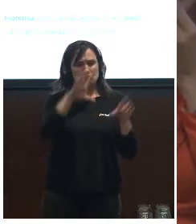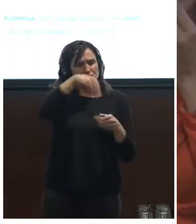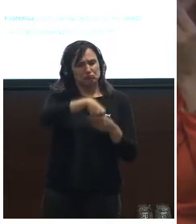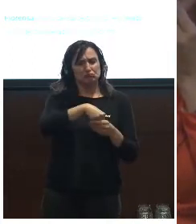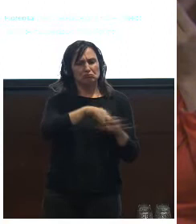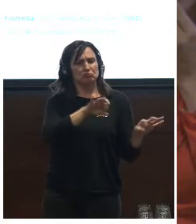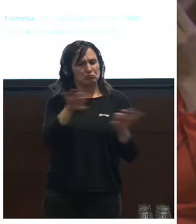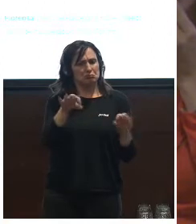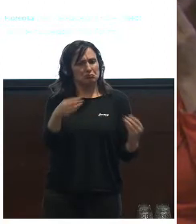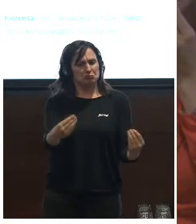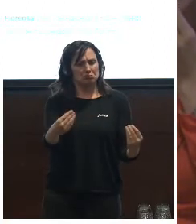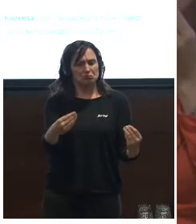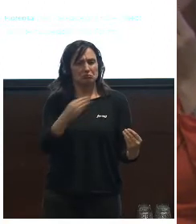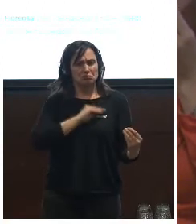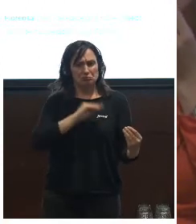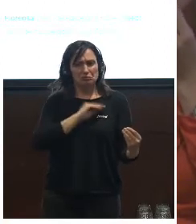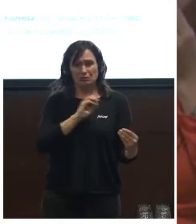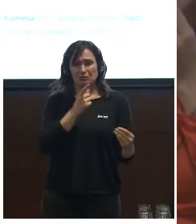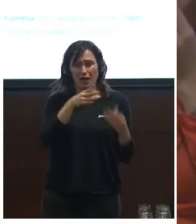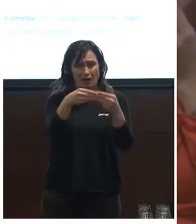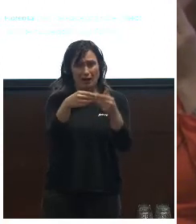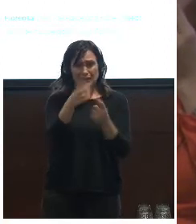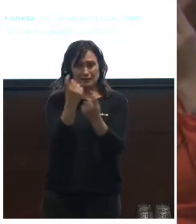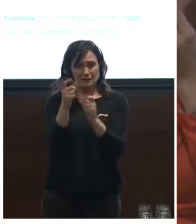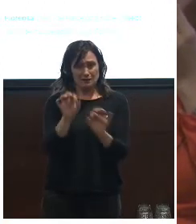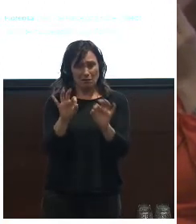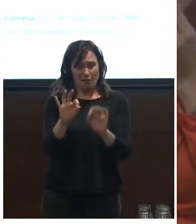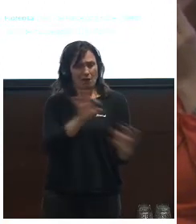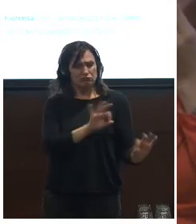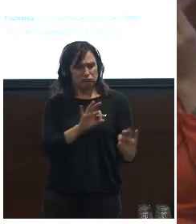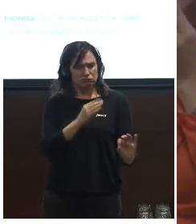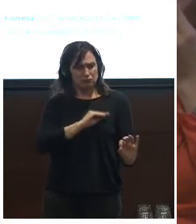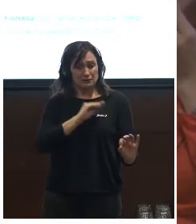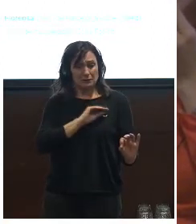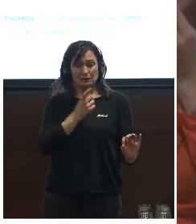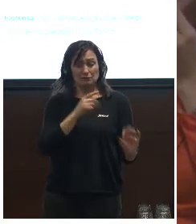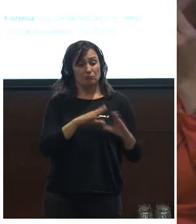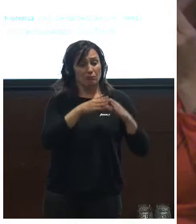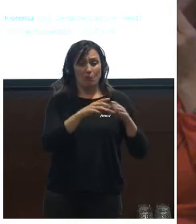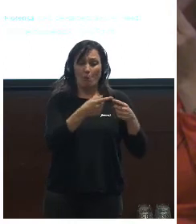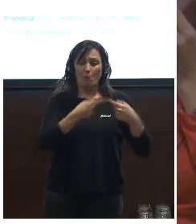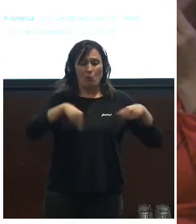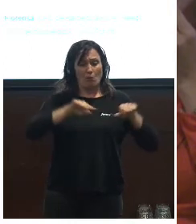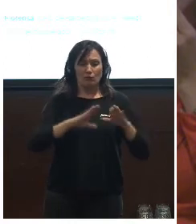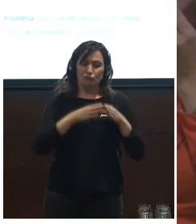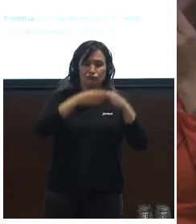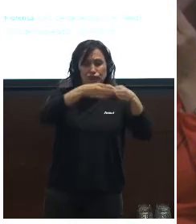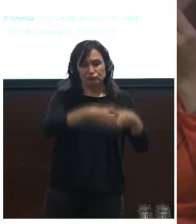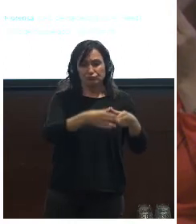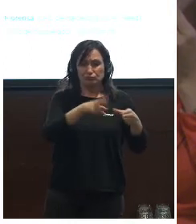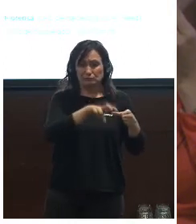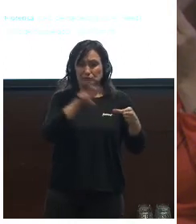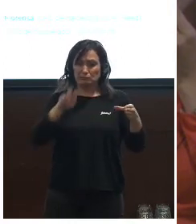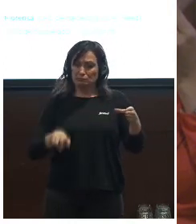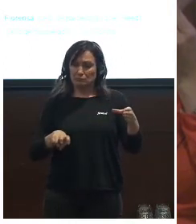preparada para recibir clientes con necesidades especiales, llega a un puerto, hace una escala, y yo he sido testigo